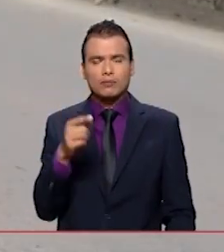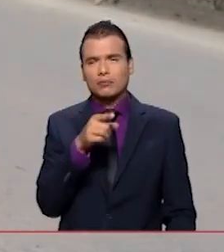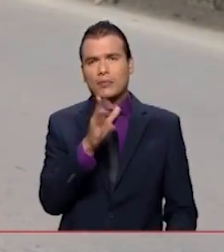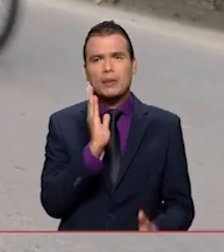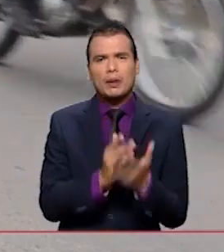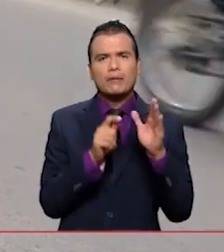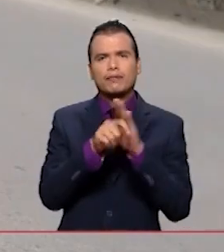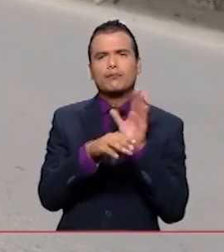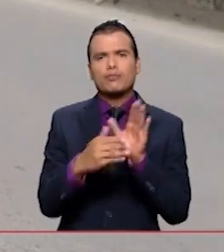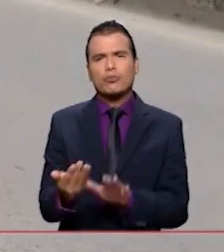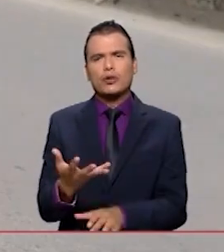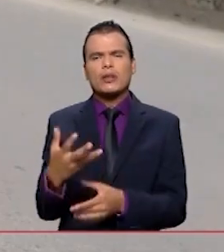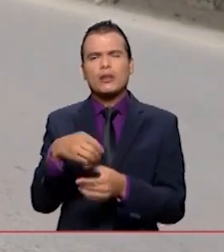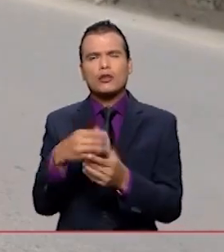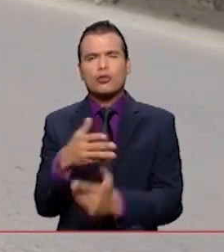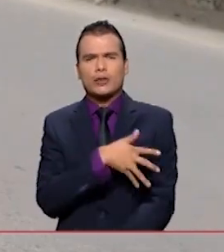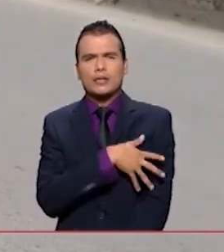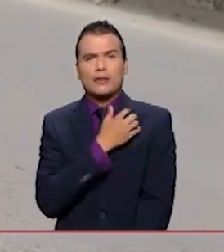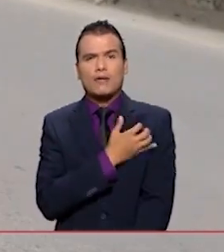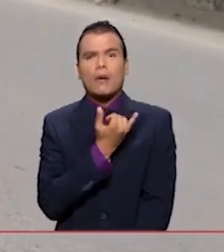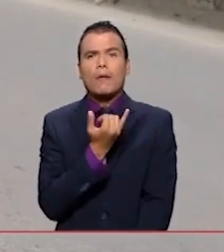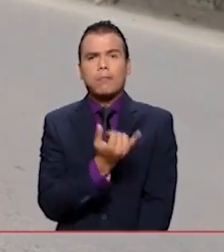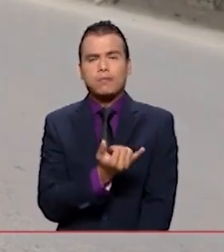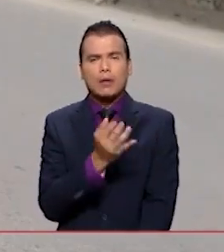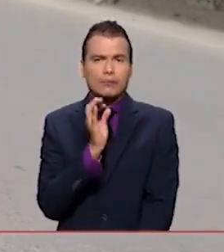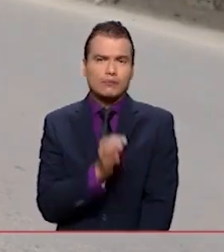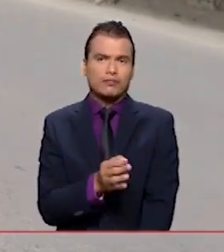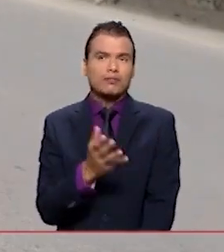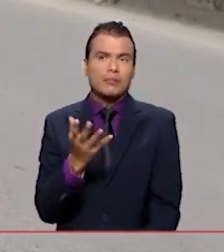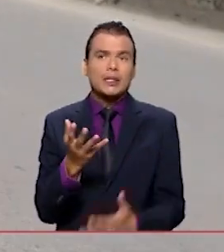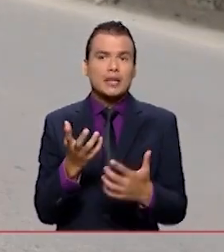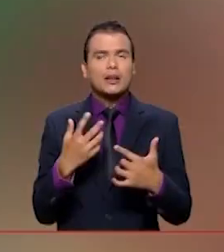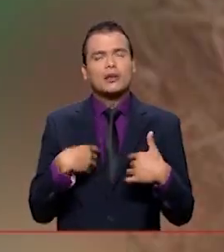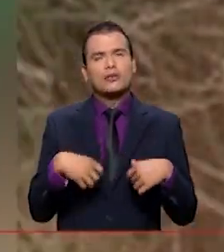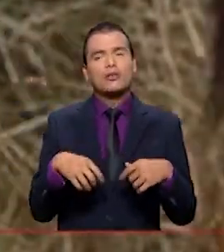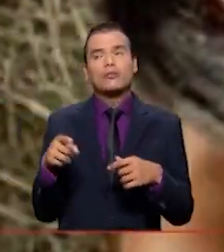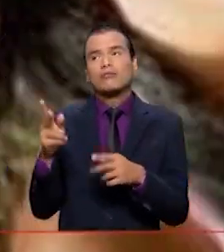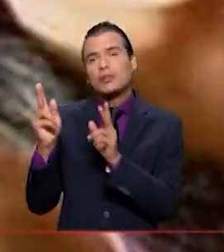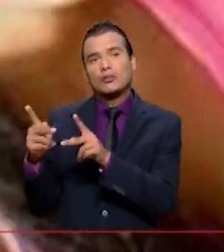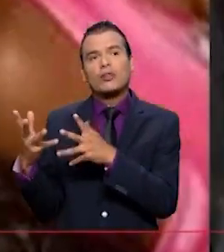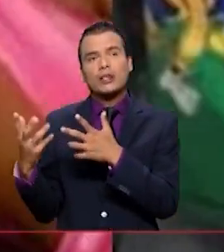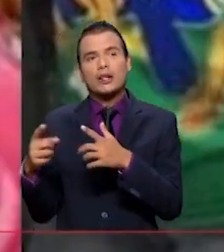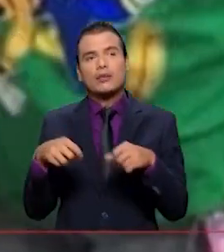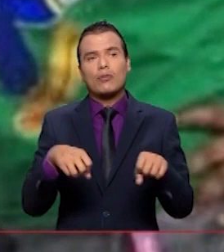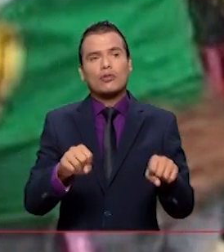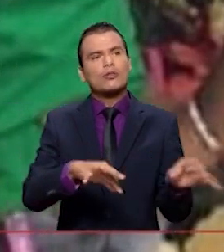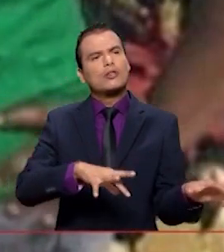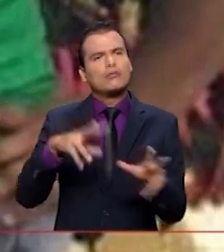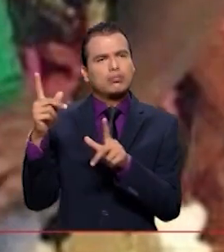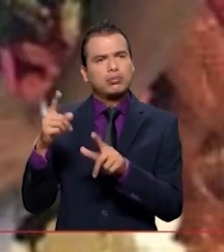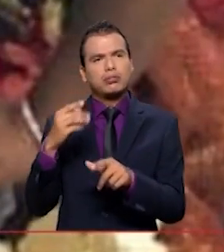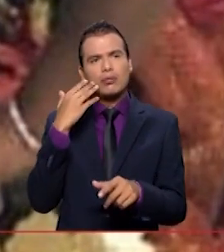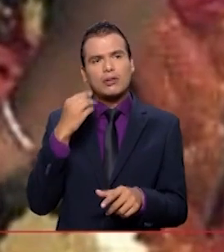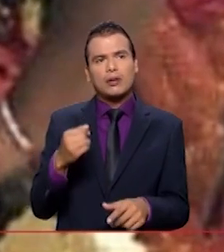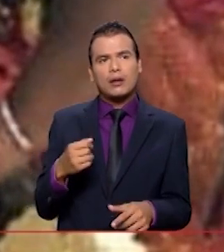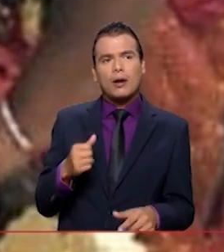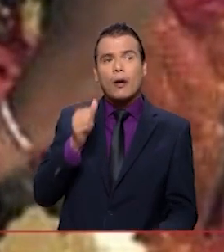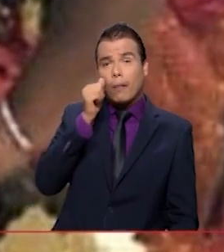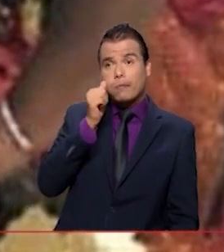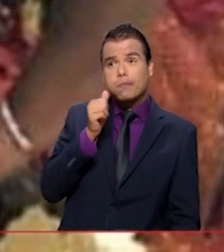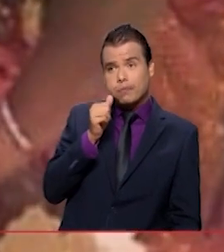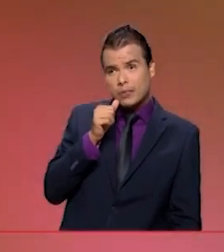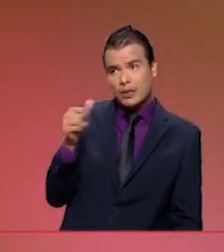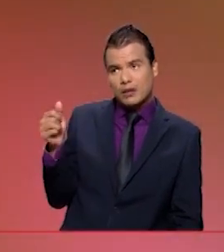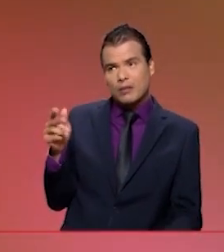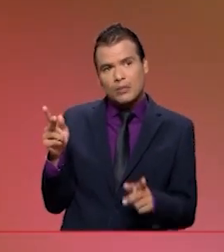en el municipio de Santander de Quilichao durante el intento del hurto de su motocicleta. La víctima se encontraba en estado de embarazo y